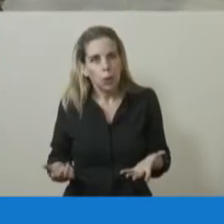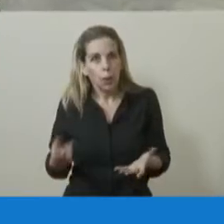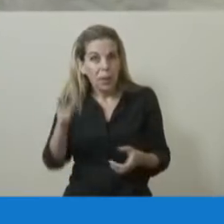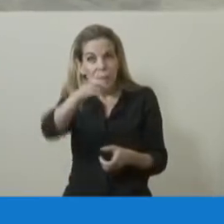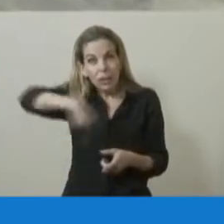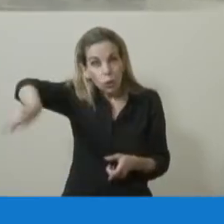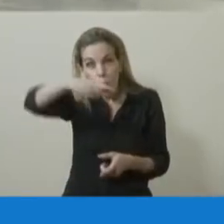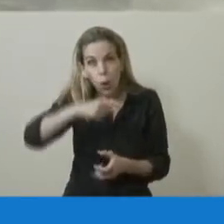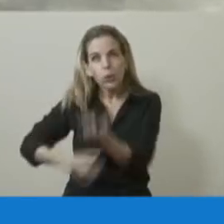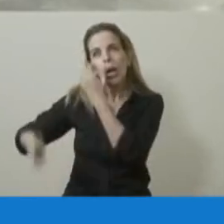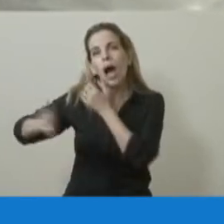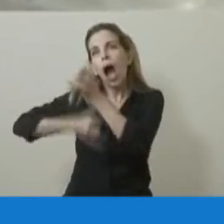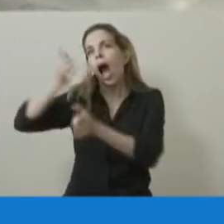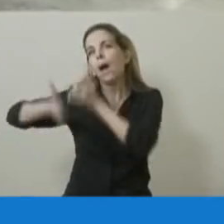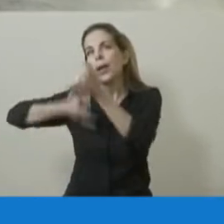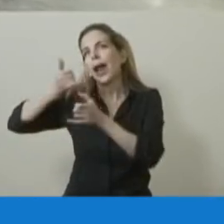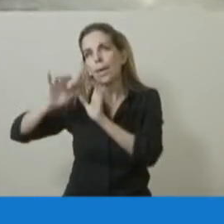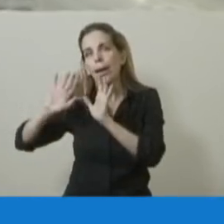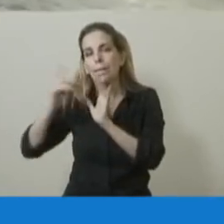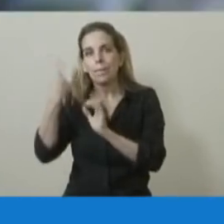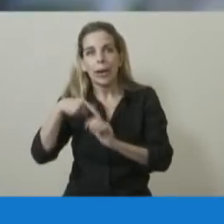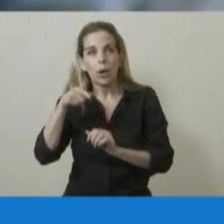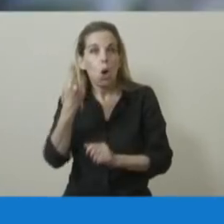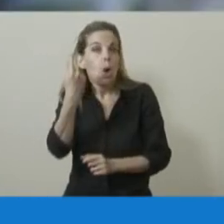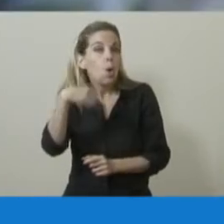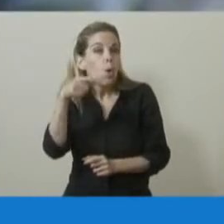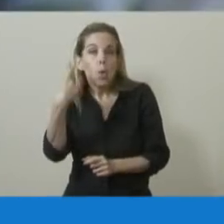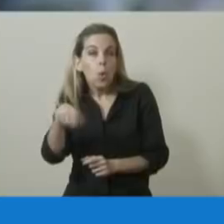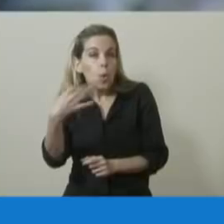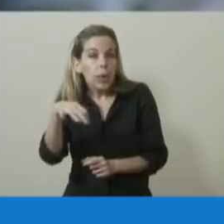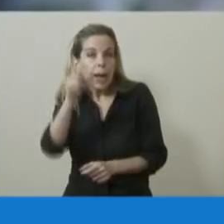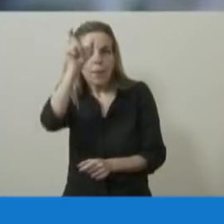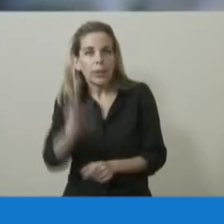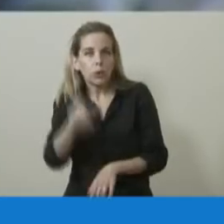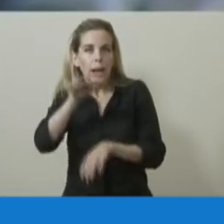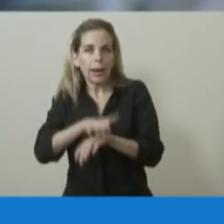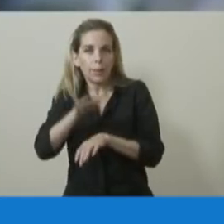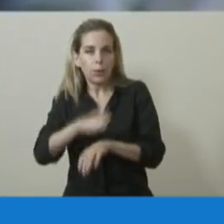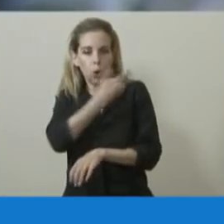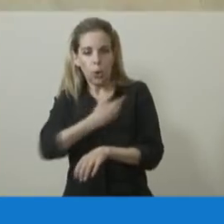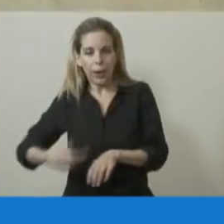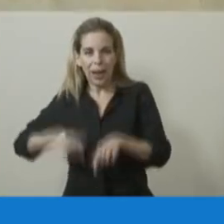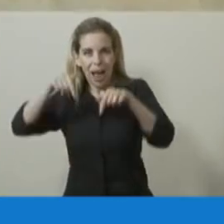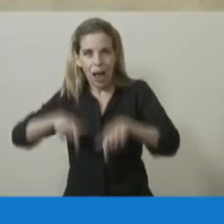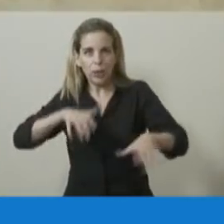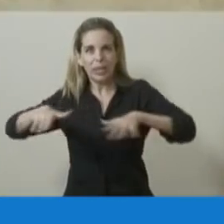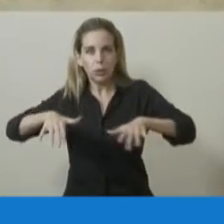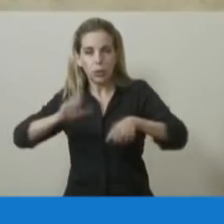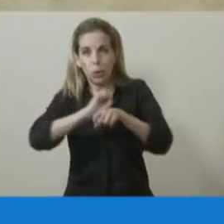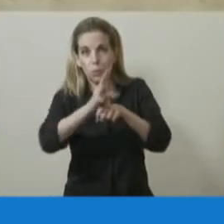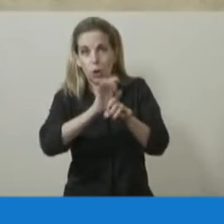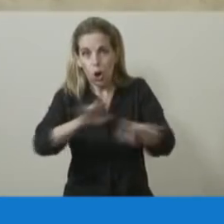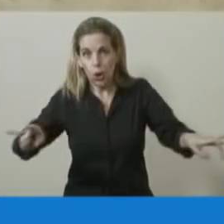odisea de gobernar en la pandemia? Ustedes son una generación de